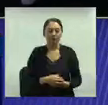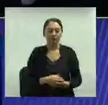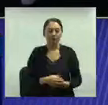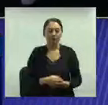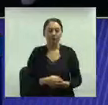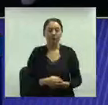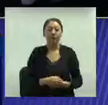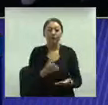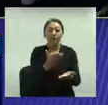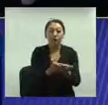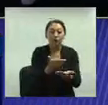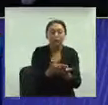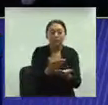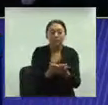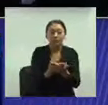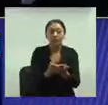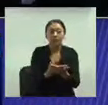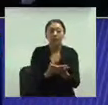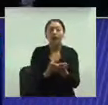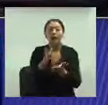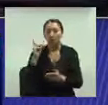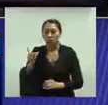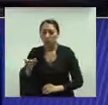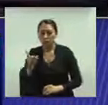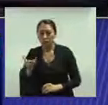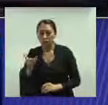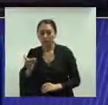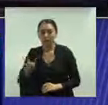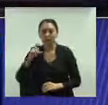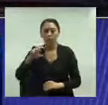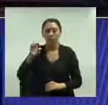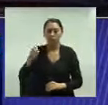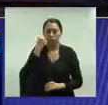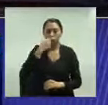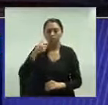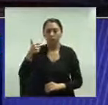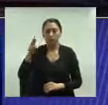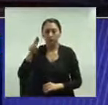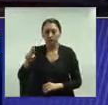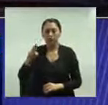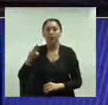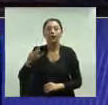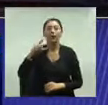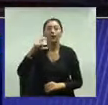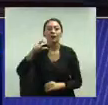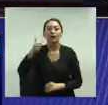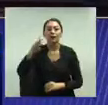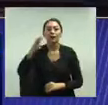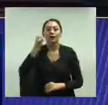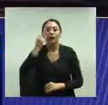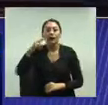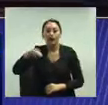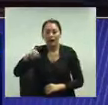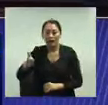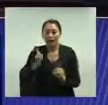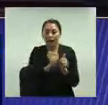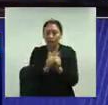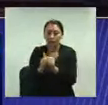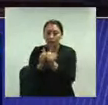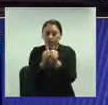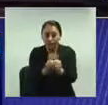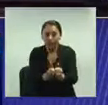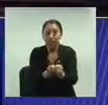Se solicita a los señores diputados César Amézquita y la diputada Karina Paz acompañar a